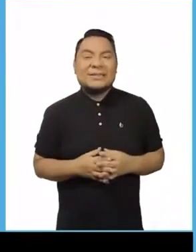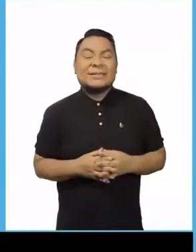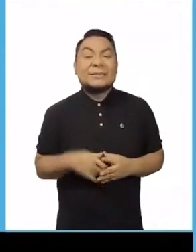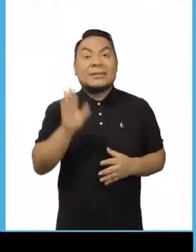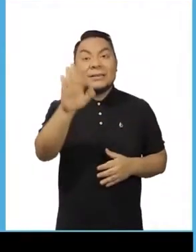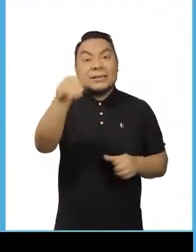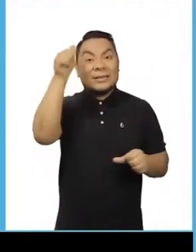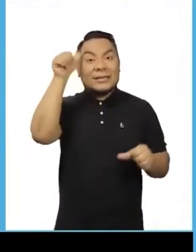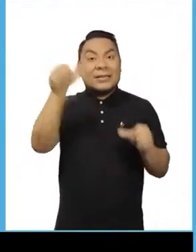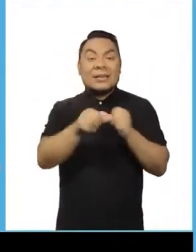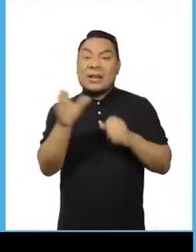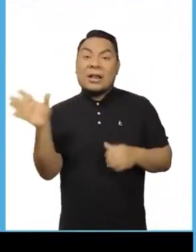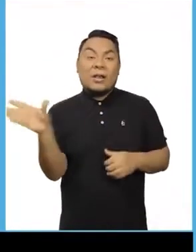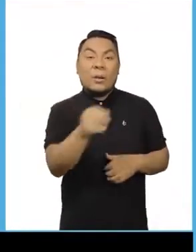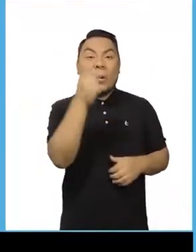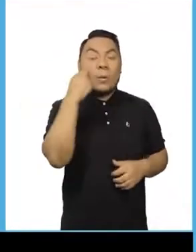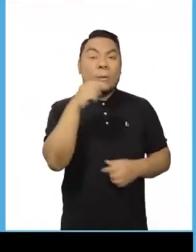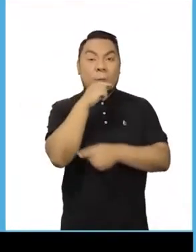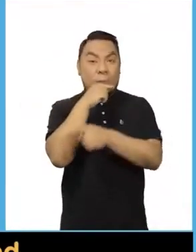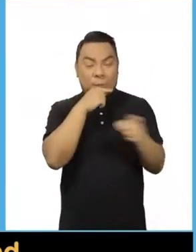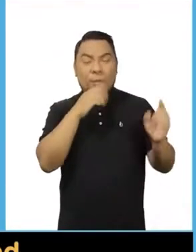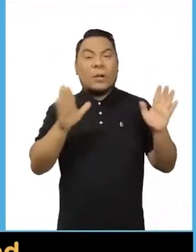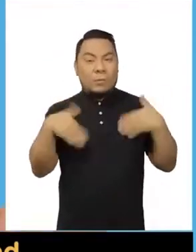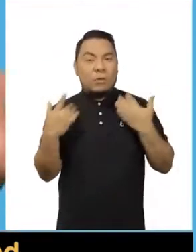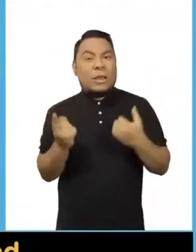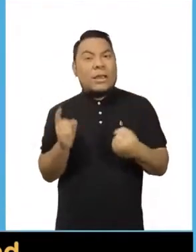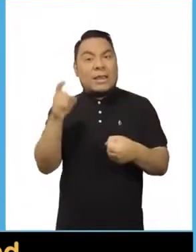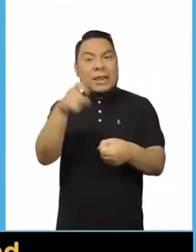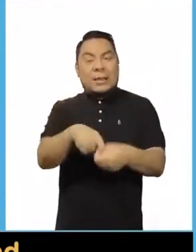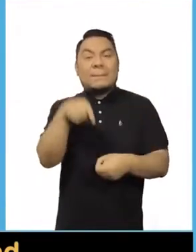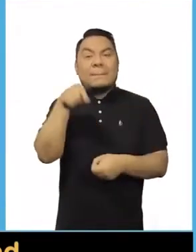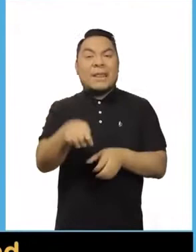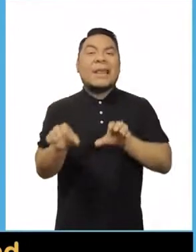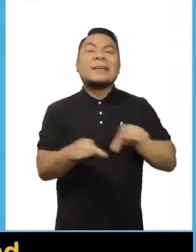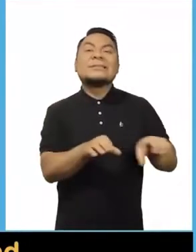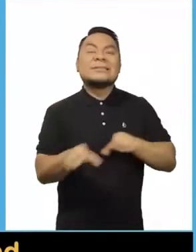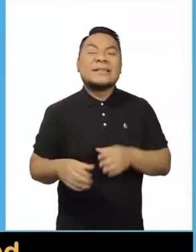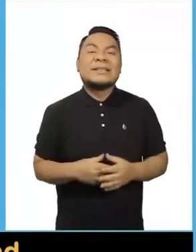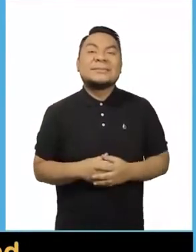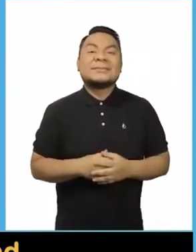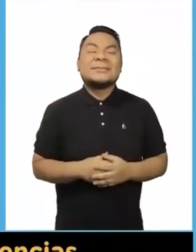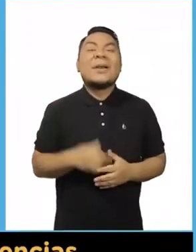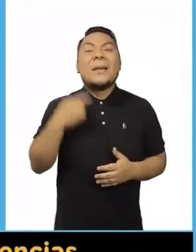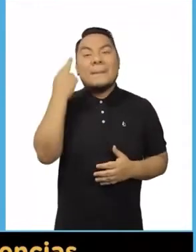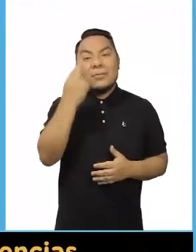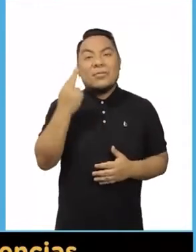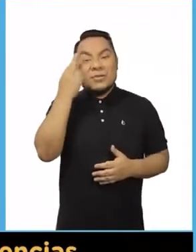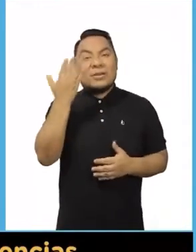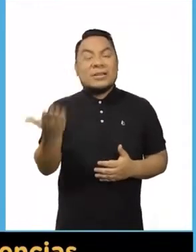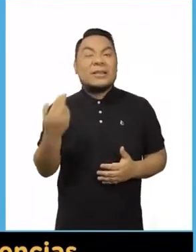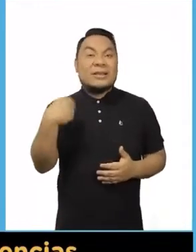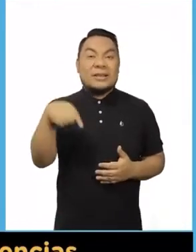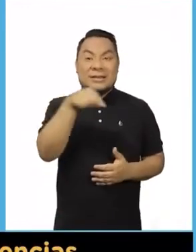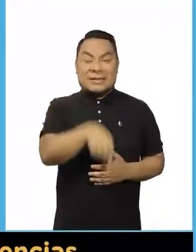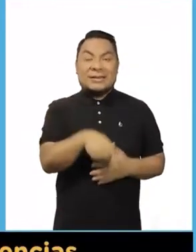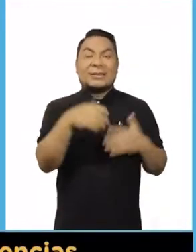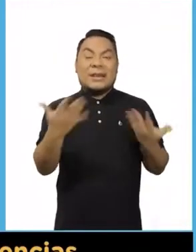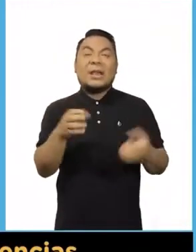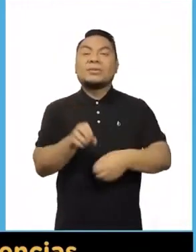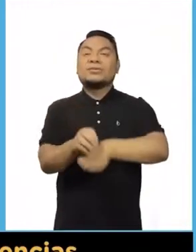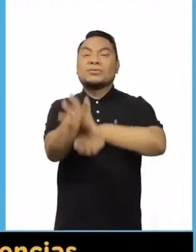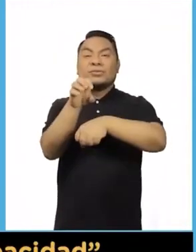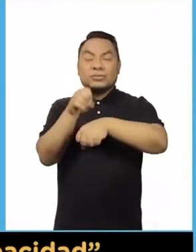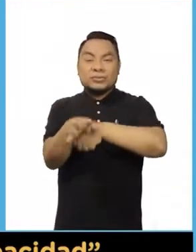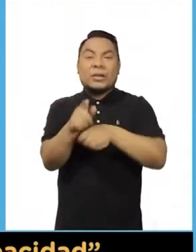familia. Recuerda que todas y todos pueden participar en esta actividad. Por eso, en nuestra sección